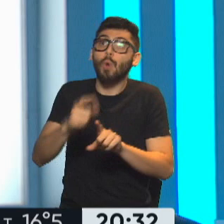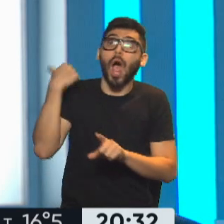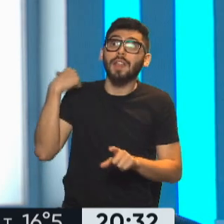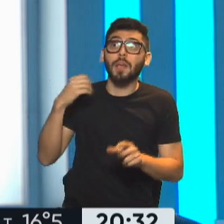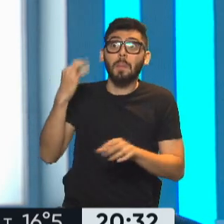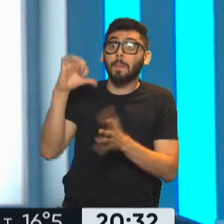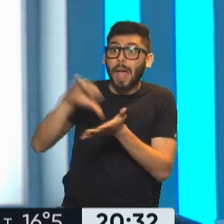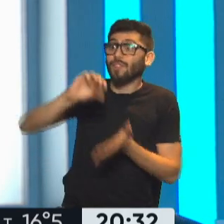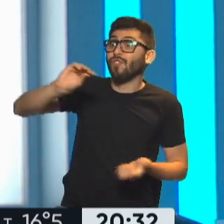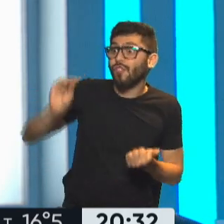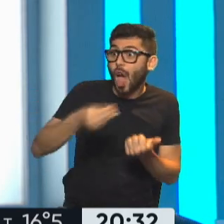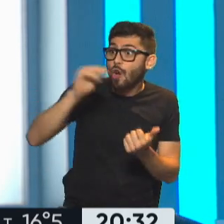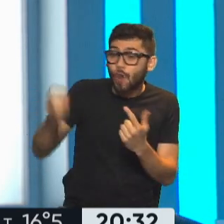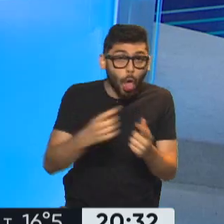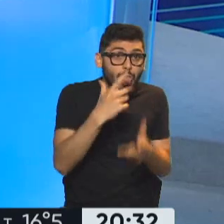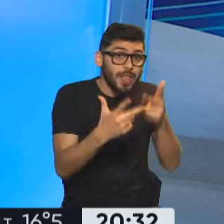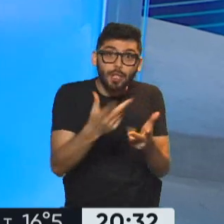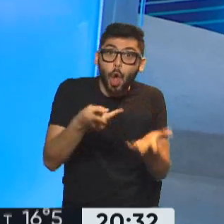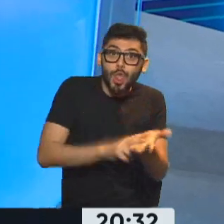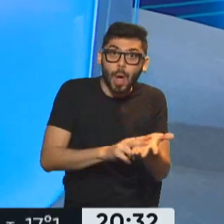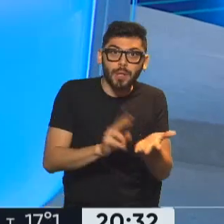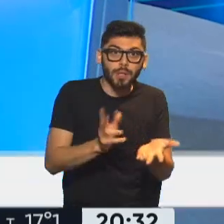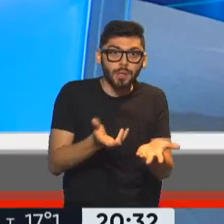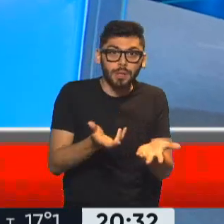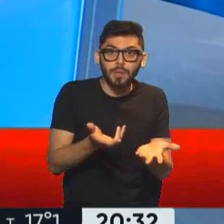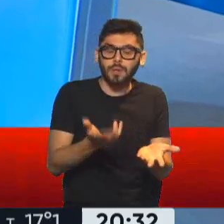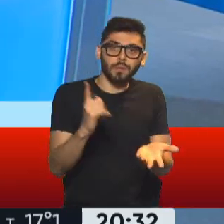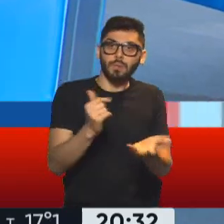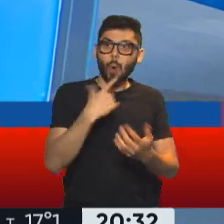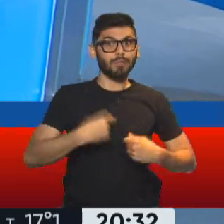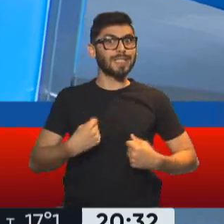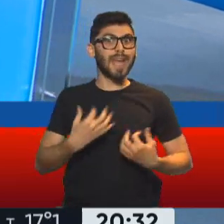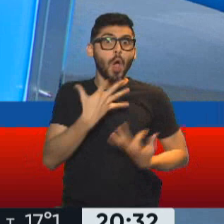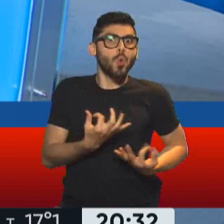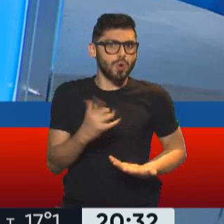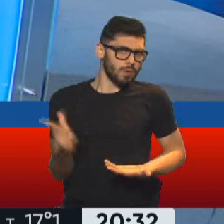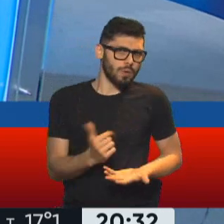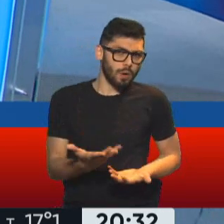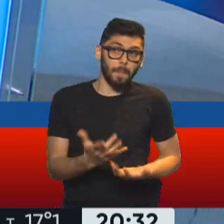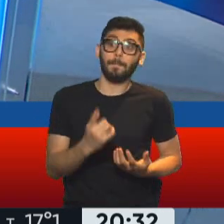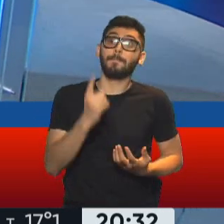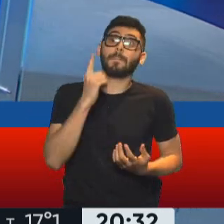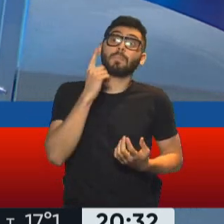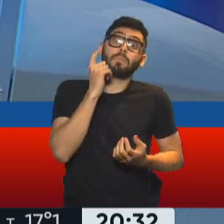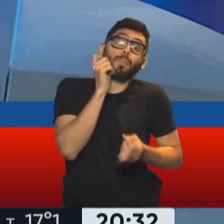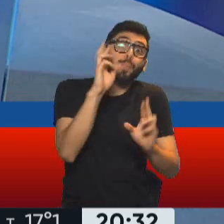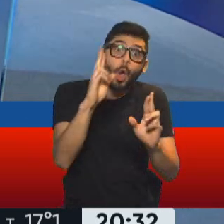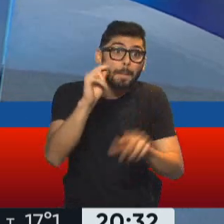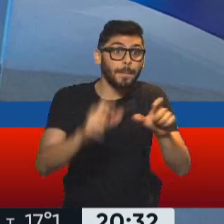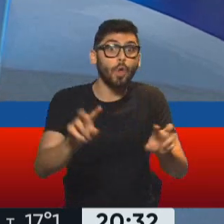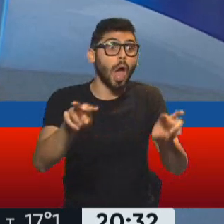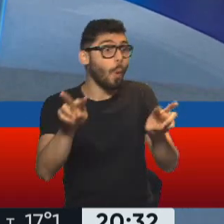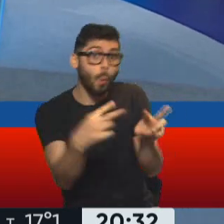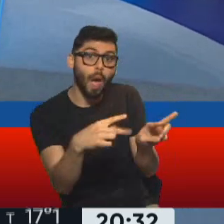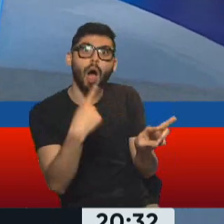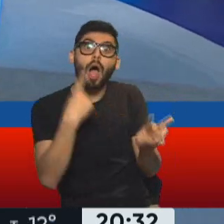Y regresa y lo dice como con convicción. Lo peor de todo es que haya gente que le crea. En mi opinión, eso es lo peor de todo, que le